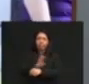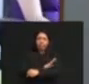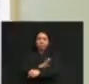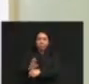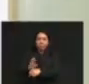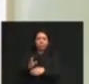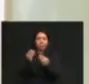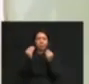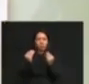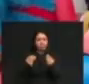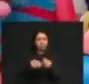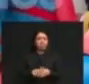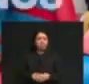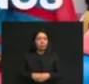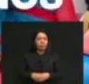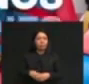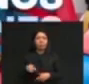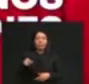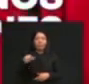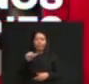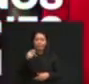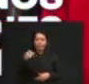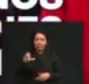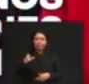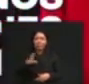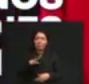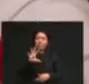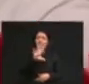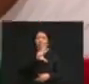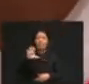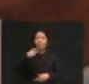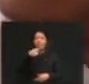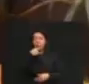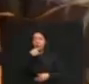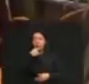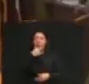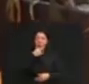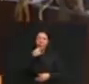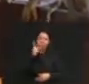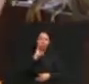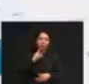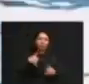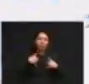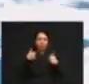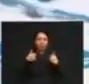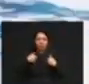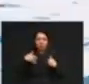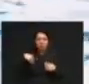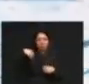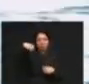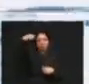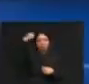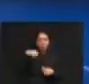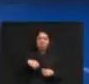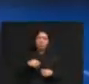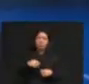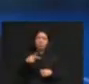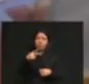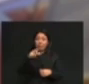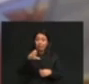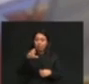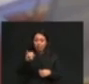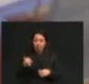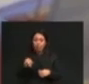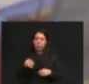pasillos de APAC van a poder ver a 500 niños, jóvenes y adultos con parálisis cerebral y problemas neuromotores en